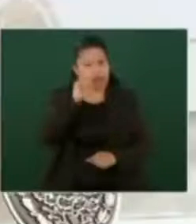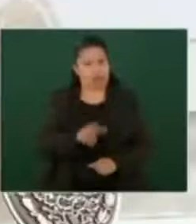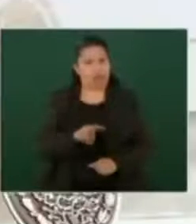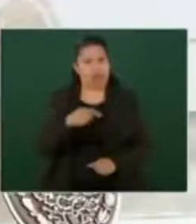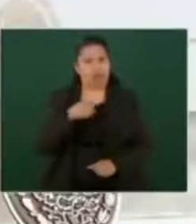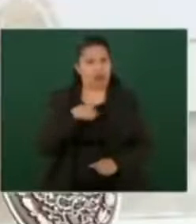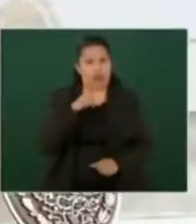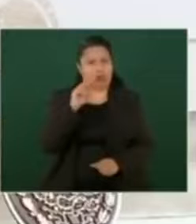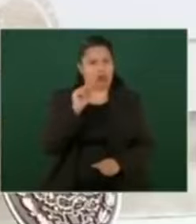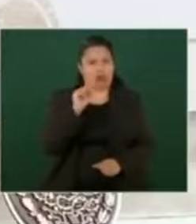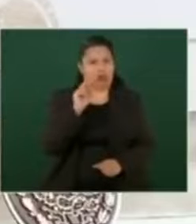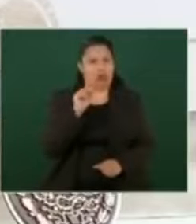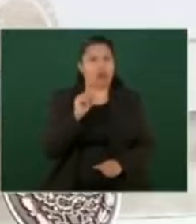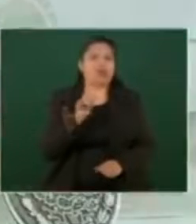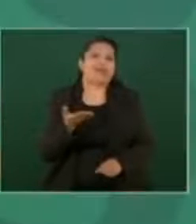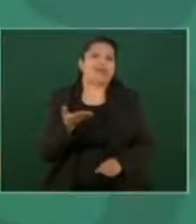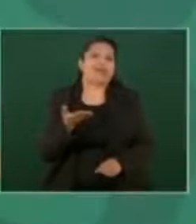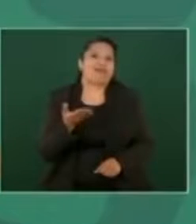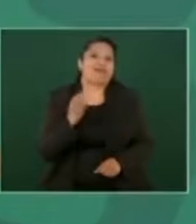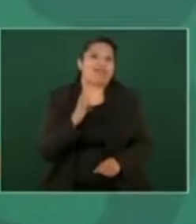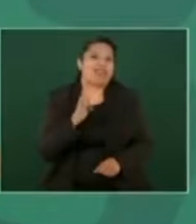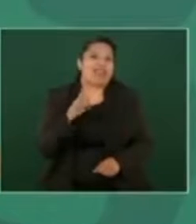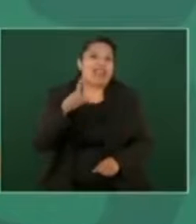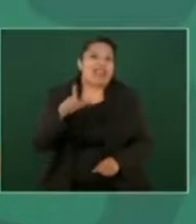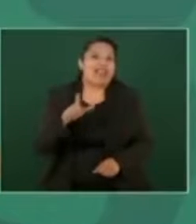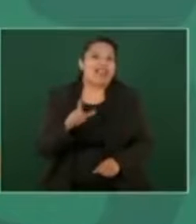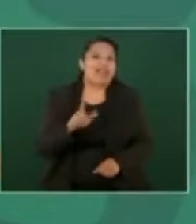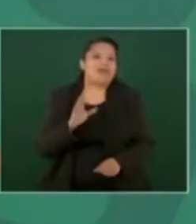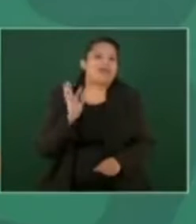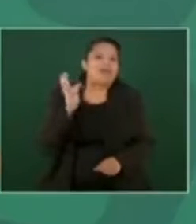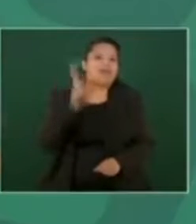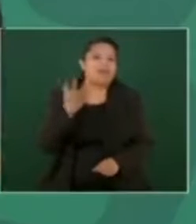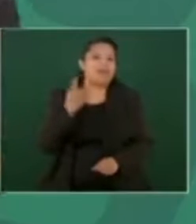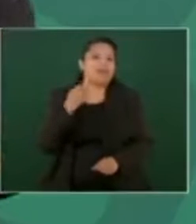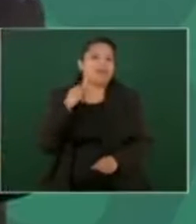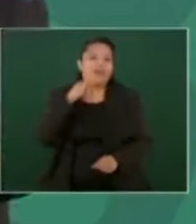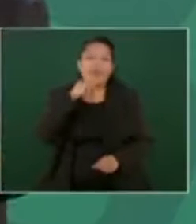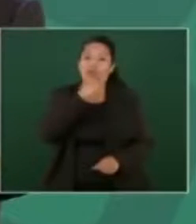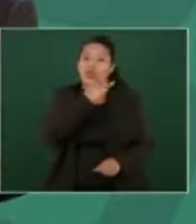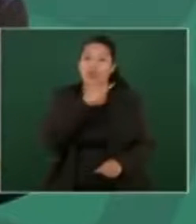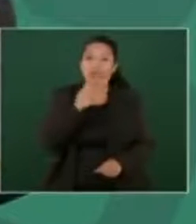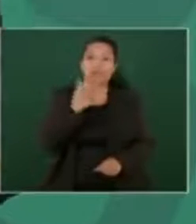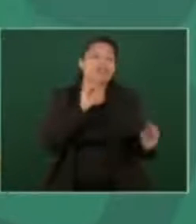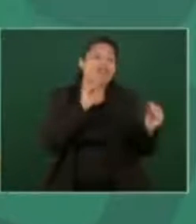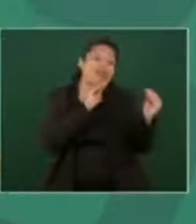postura, porque está avalando la falsedad, la hipocresía